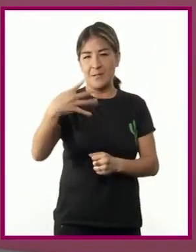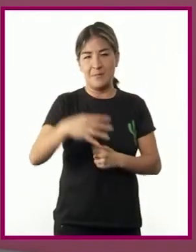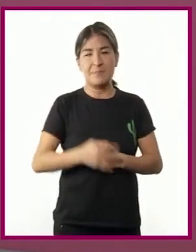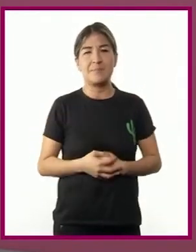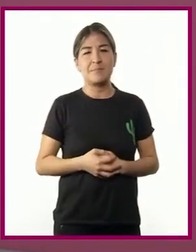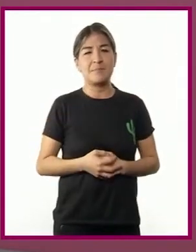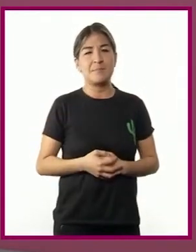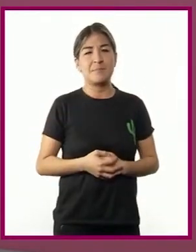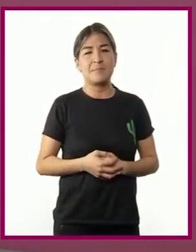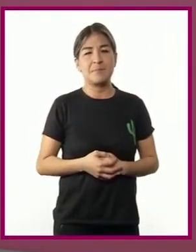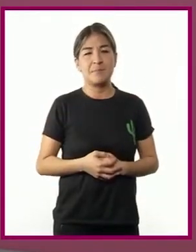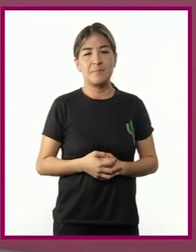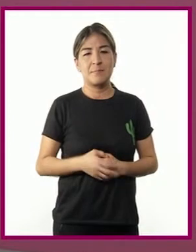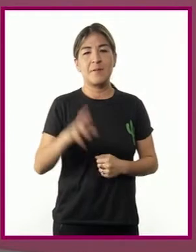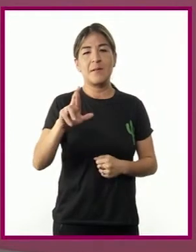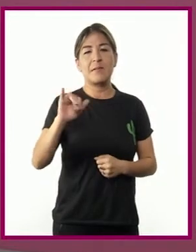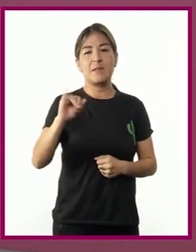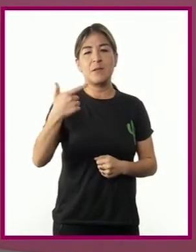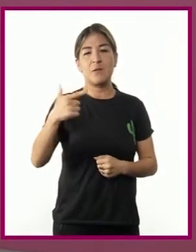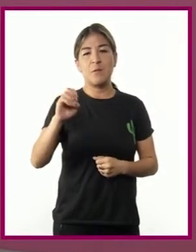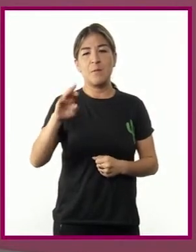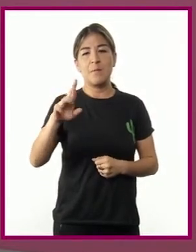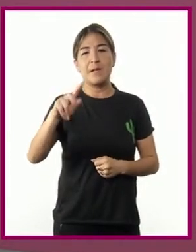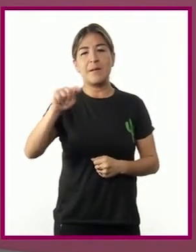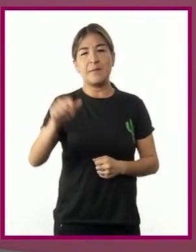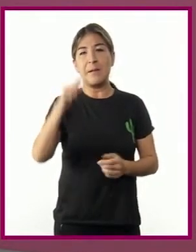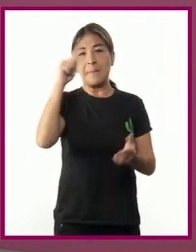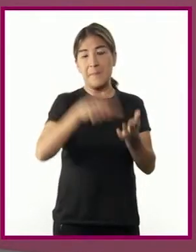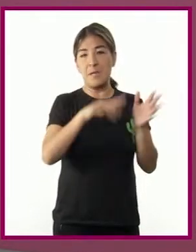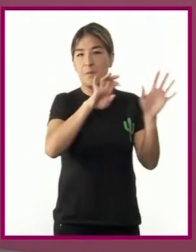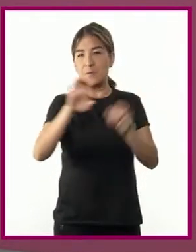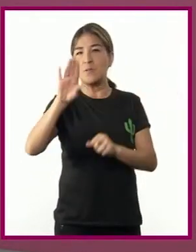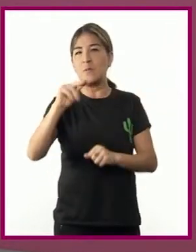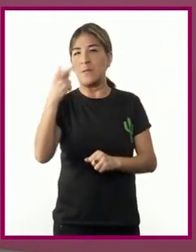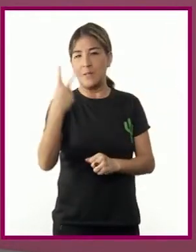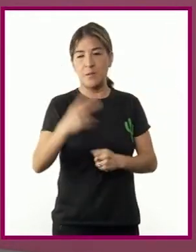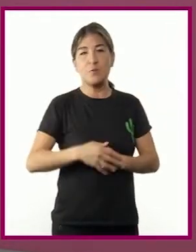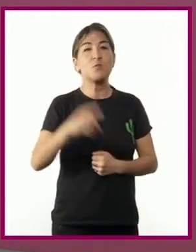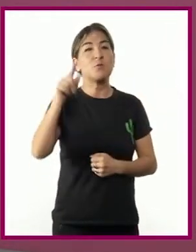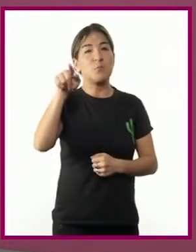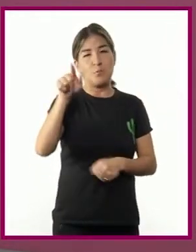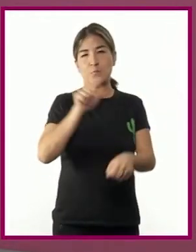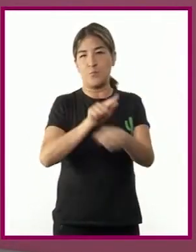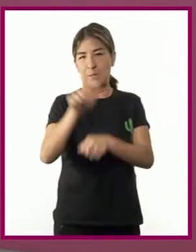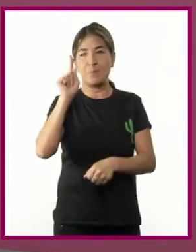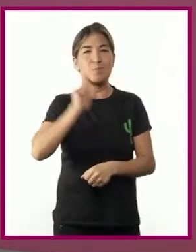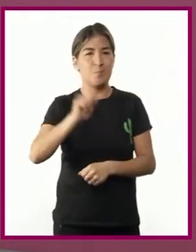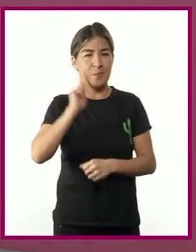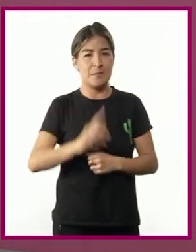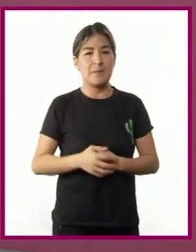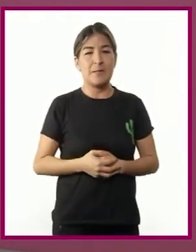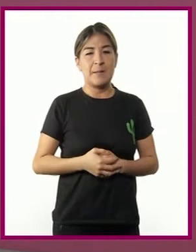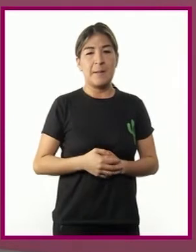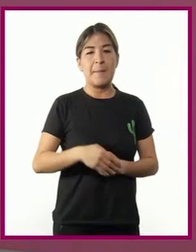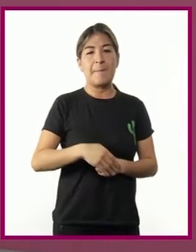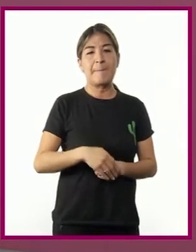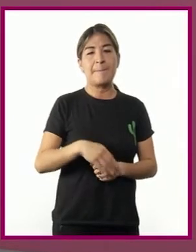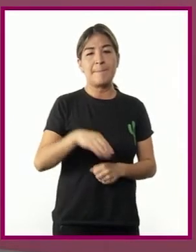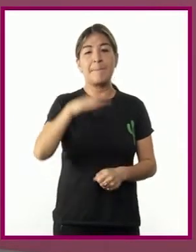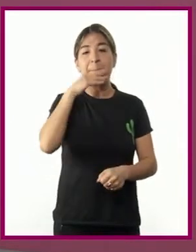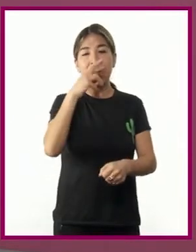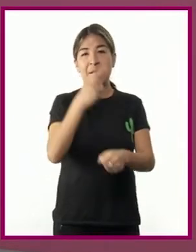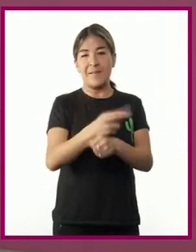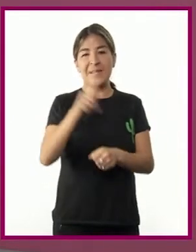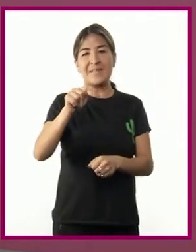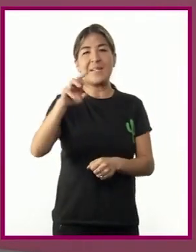Pakistán; Rigoberta Menchú, en 1992, Guatemala; Madre Teresa de Calcuta,